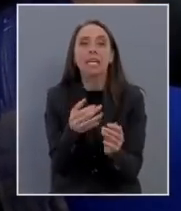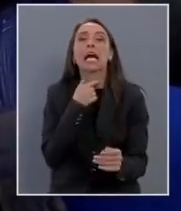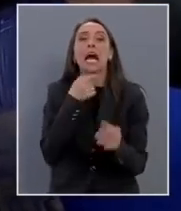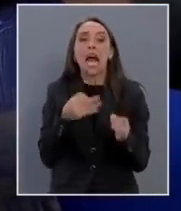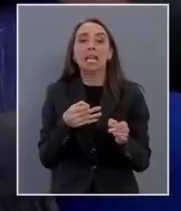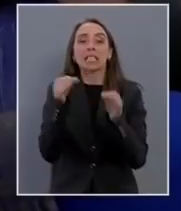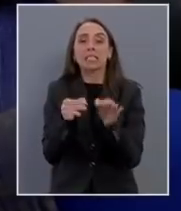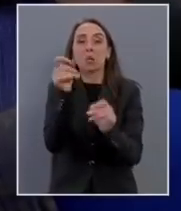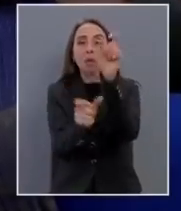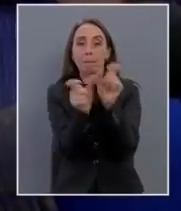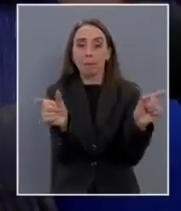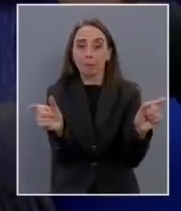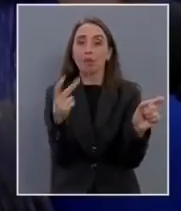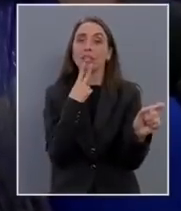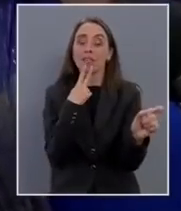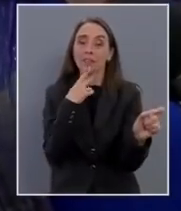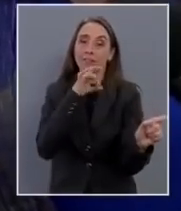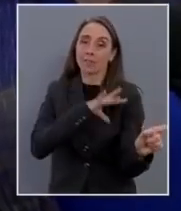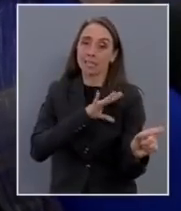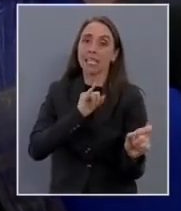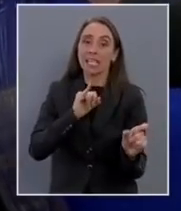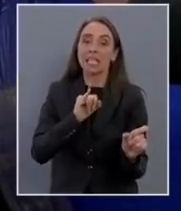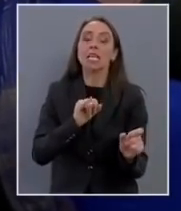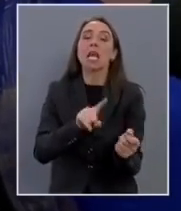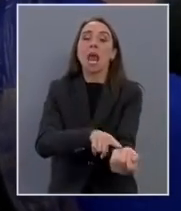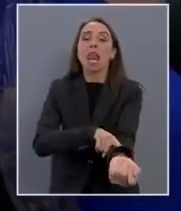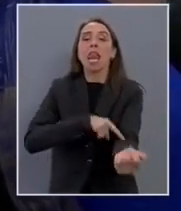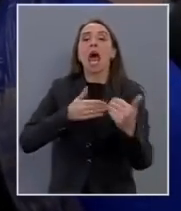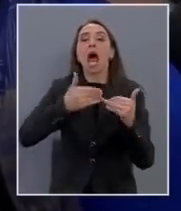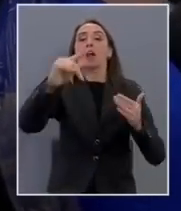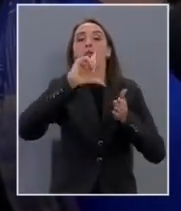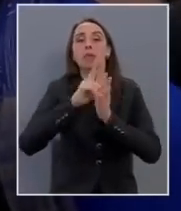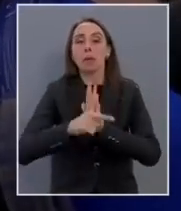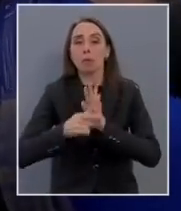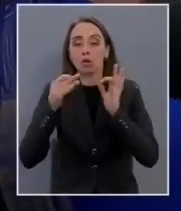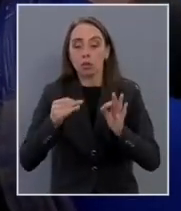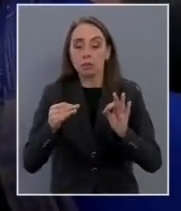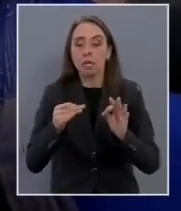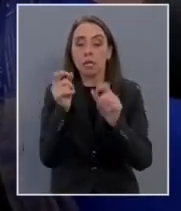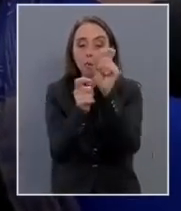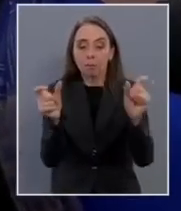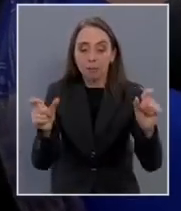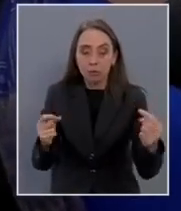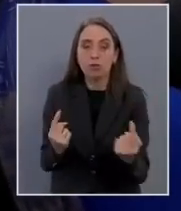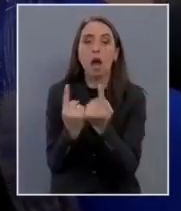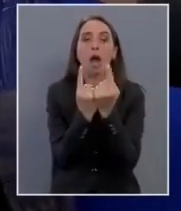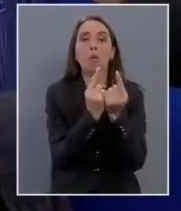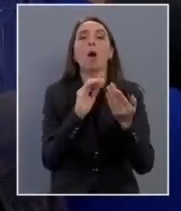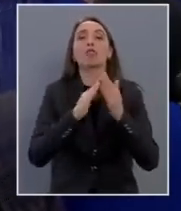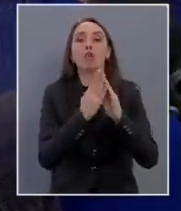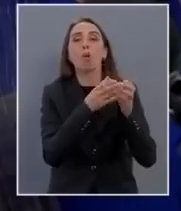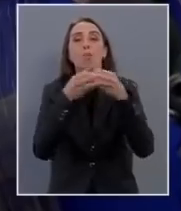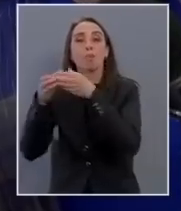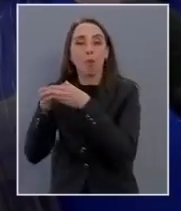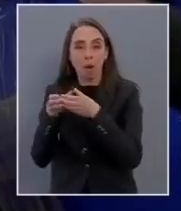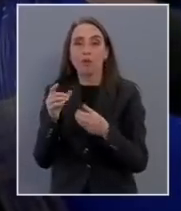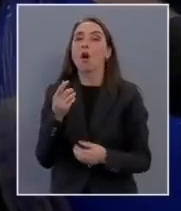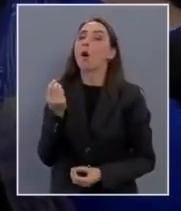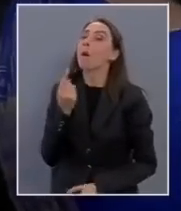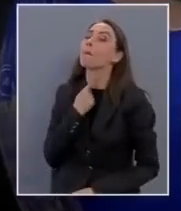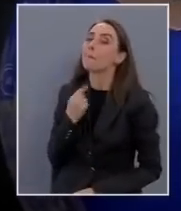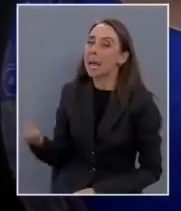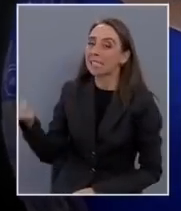seguridad de sus habitantes y también los procesos de más largo aliento que nos garanticen el encuentro entre nuestros pueblos. Presidente Gabriel Boric, ha sido un placer tenerlo acá en la